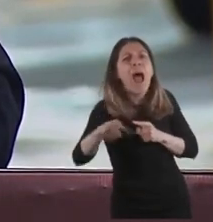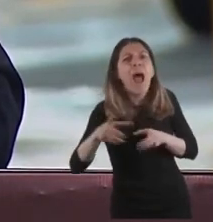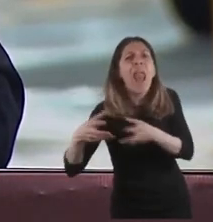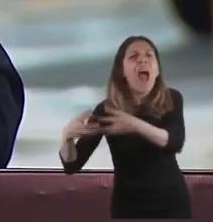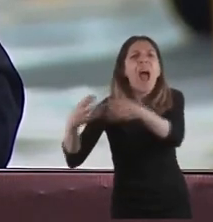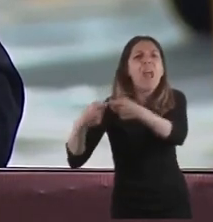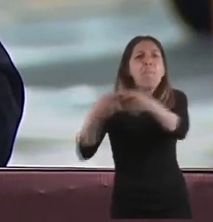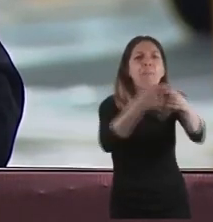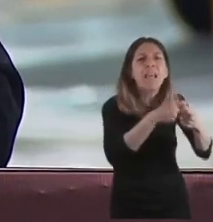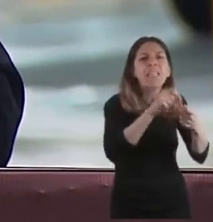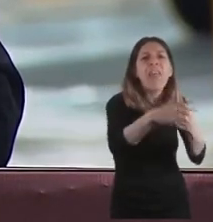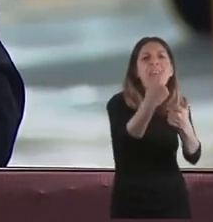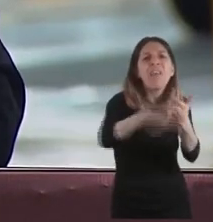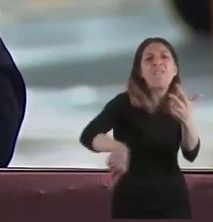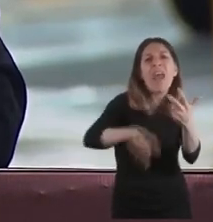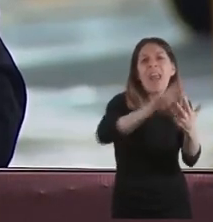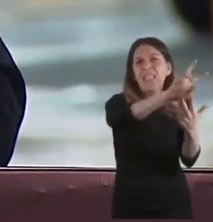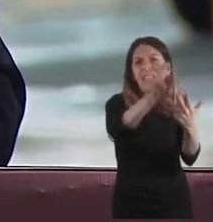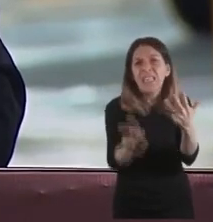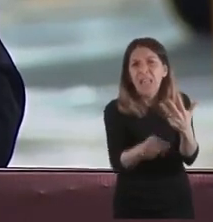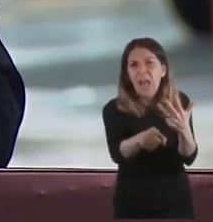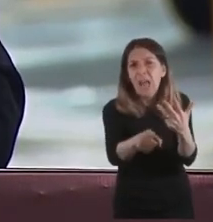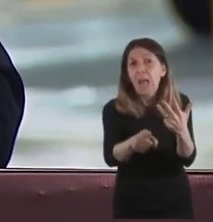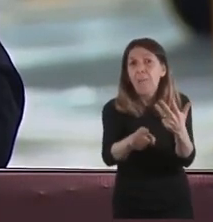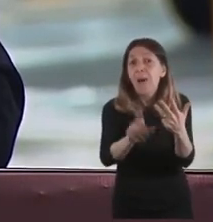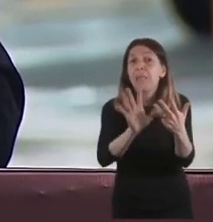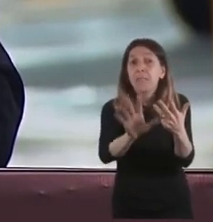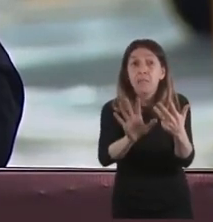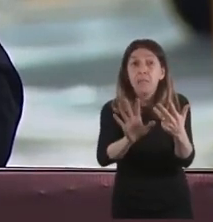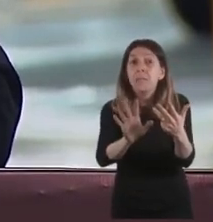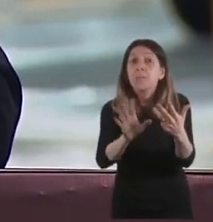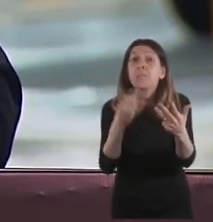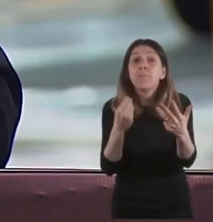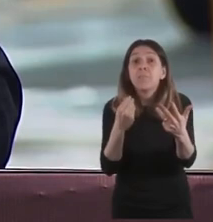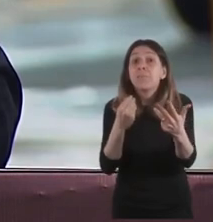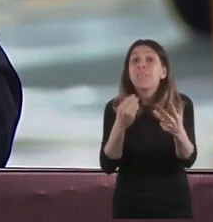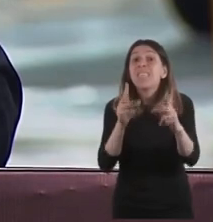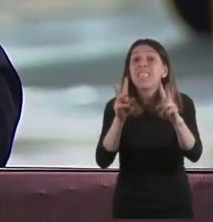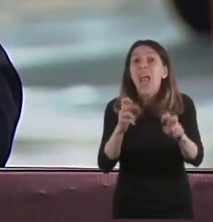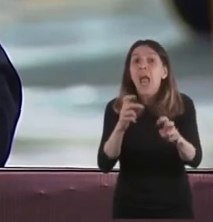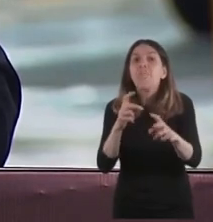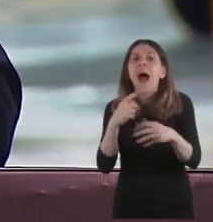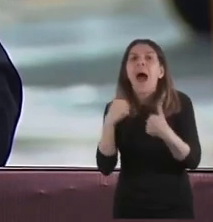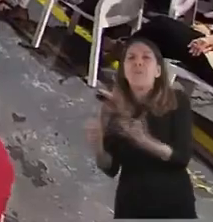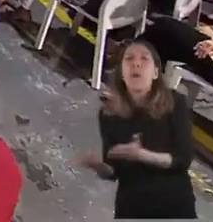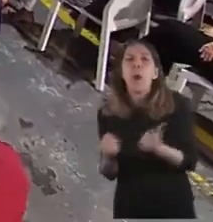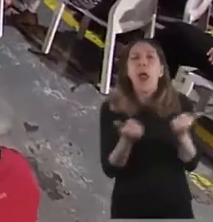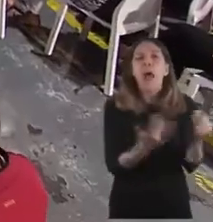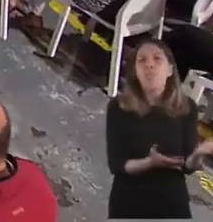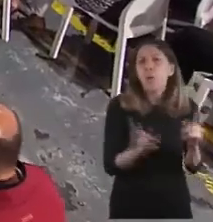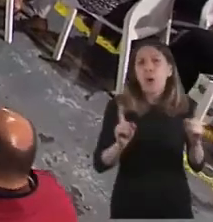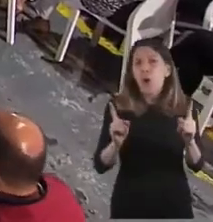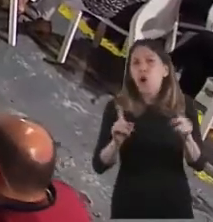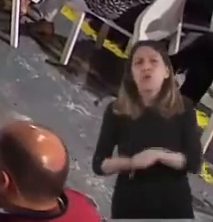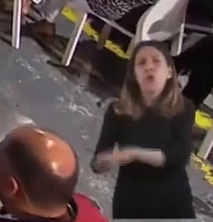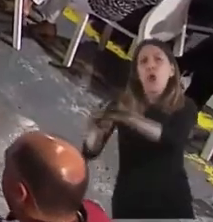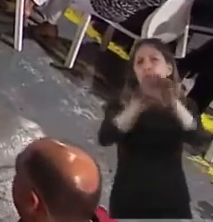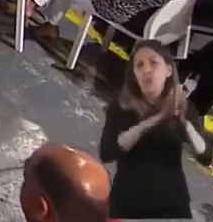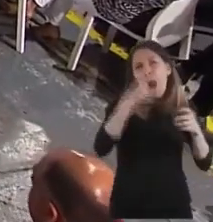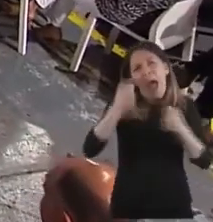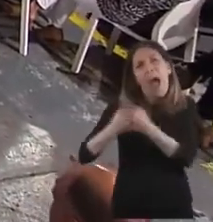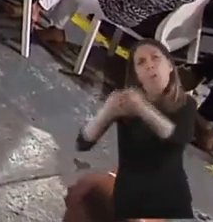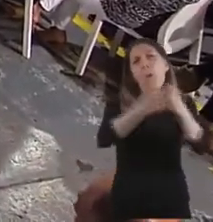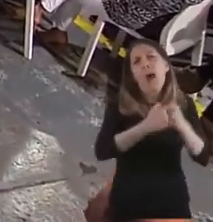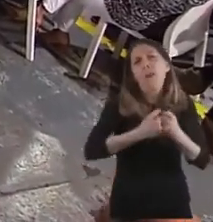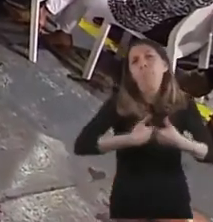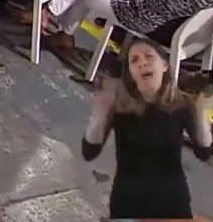económicos, estén afuera de la discusión de la política partidaria y sean parte de acuerdos de política de